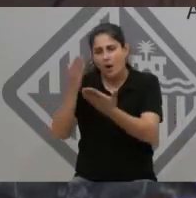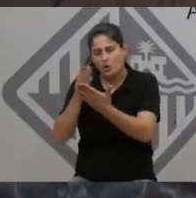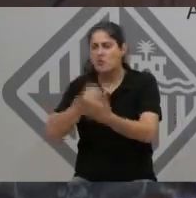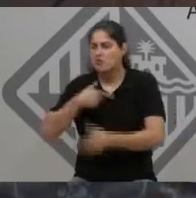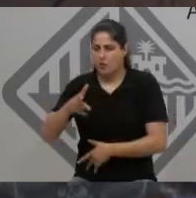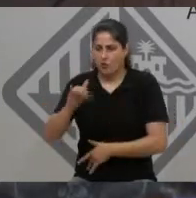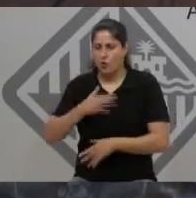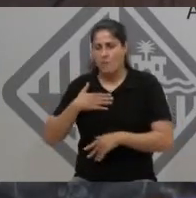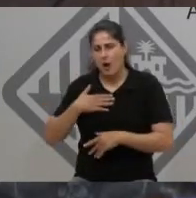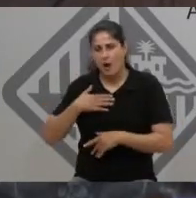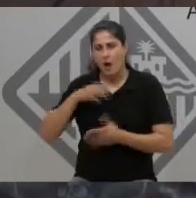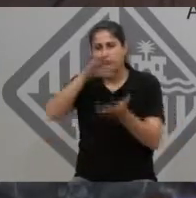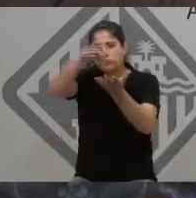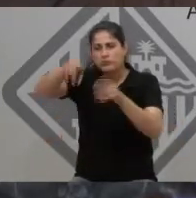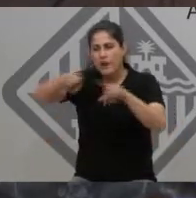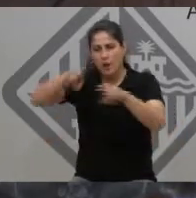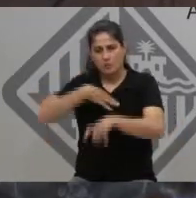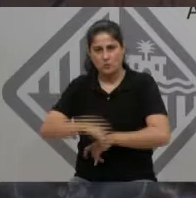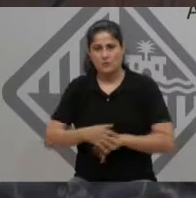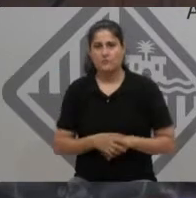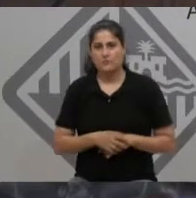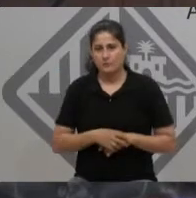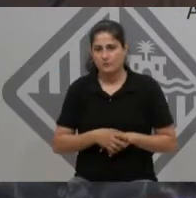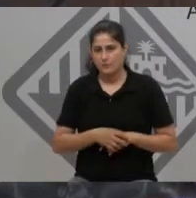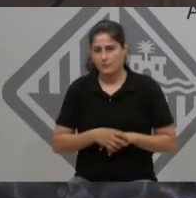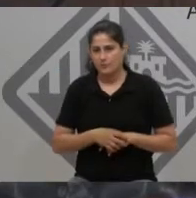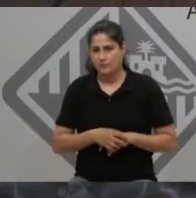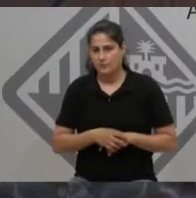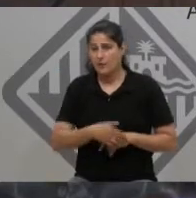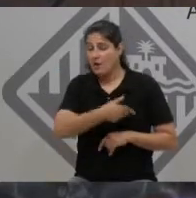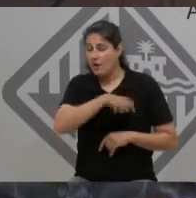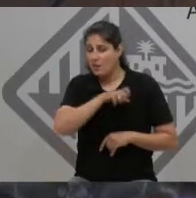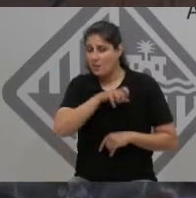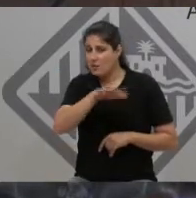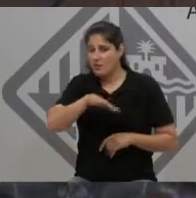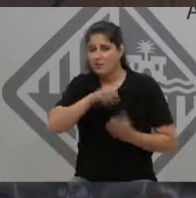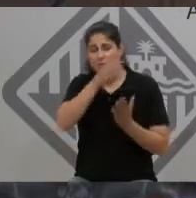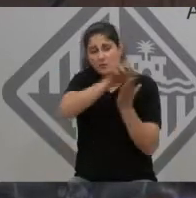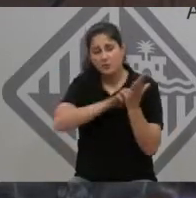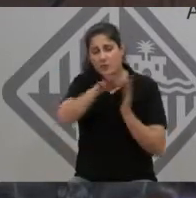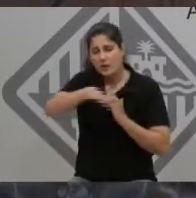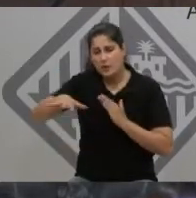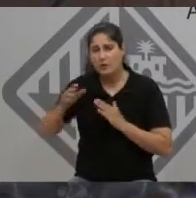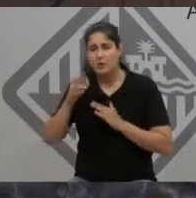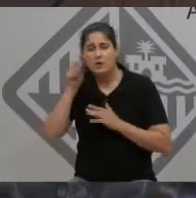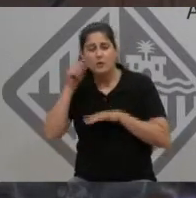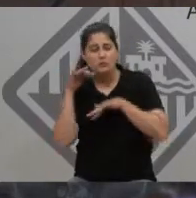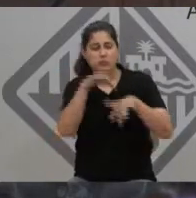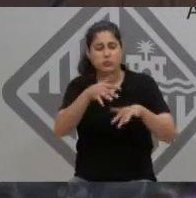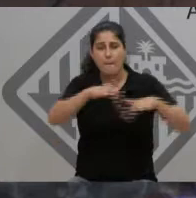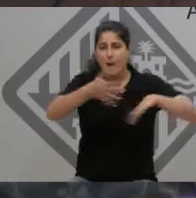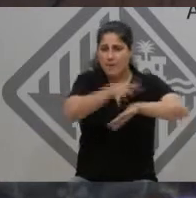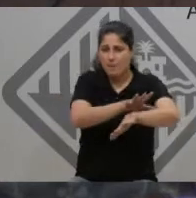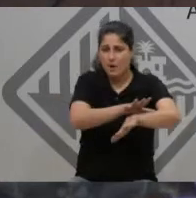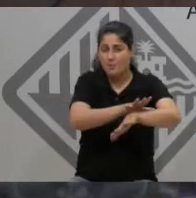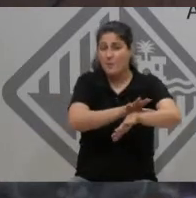hacerlo. Punto 4. Llevar a cabo el refuerzo policial necesario en las zonas de mayor afluencia turística, como es el caso de Playa de Palma, sin